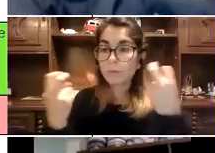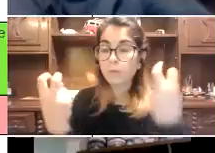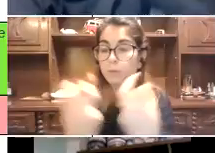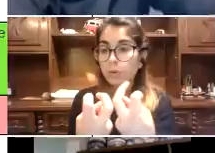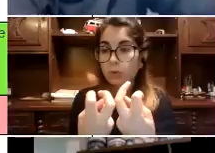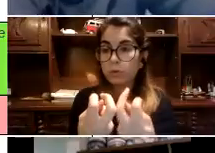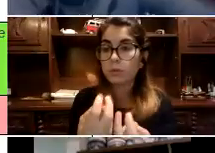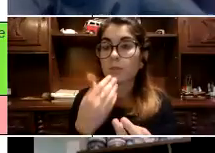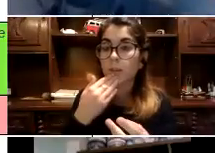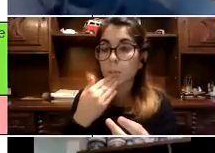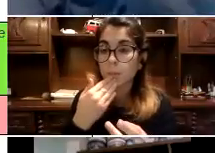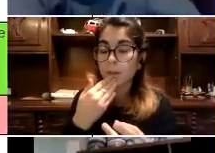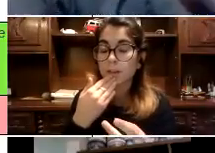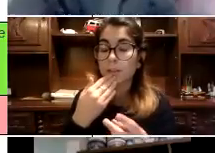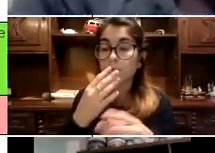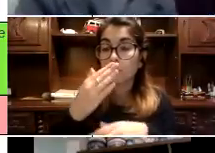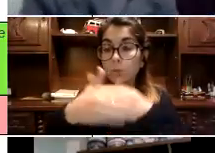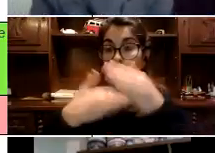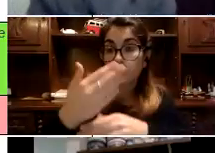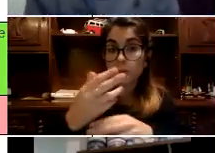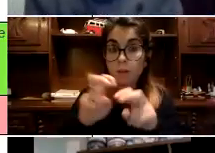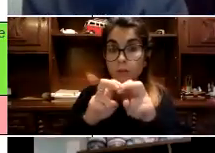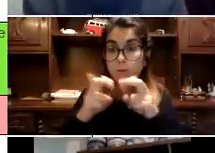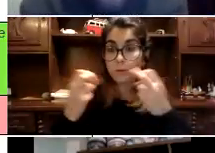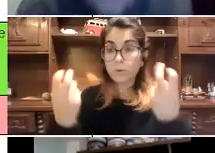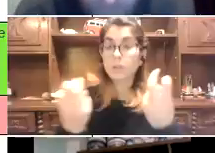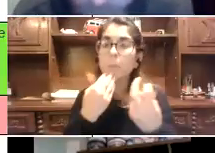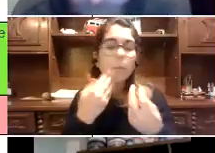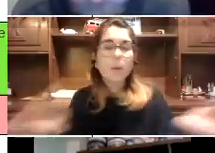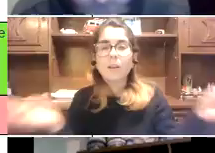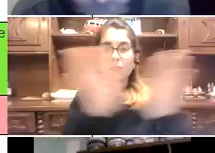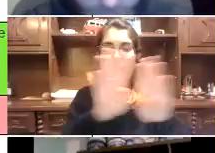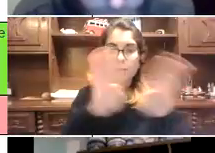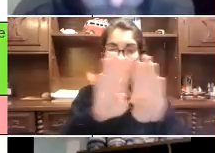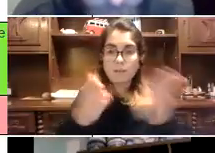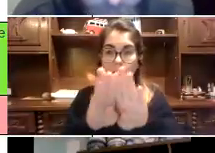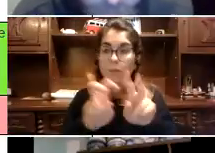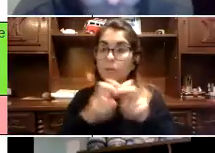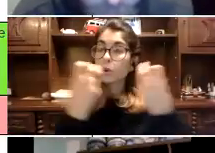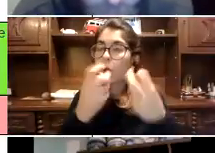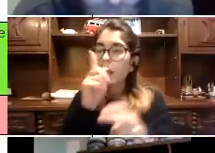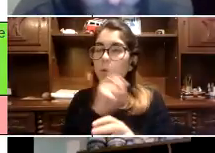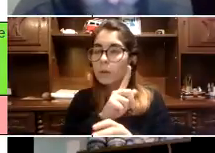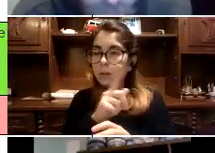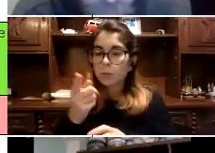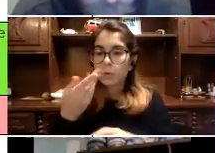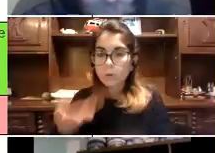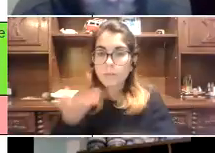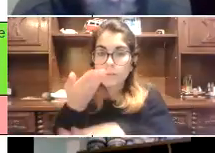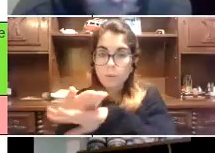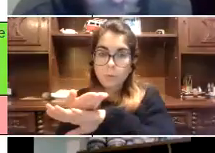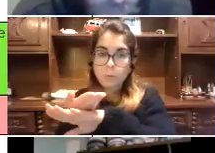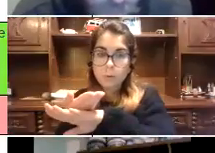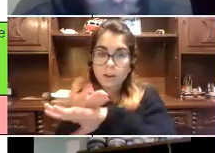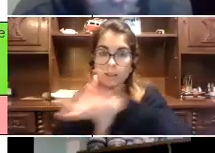con actualizar esa planilla de notas de foros, voy a cerrar todos los foros, excepto el último, que es el que les voy a proponer hoy día, de actividades de